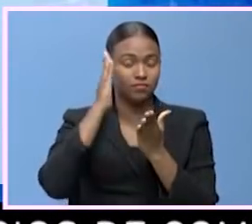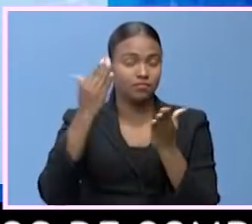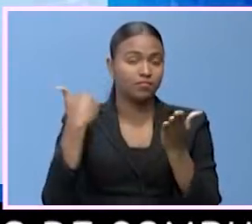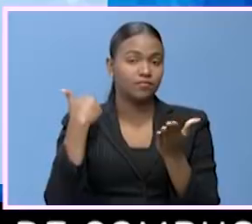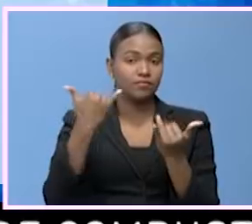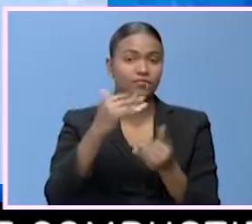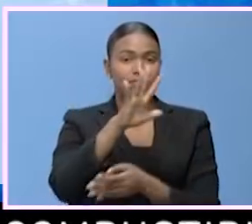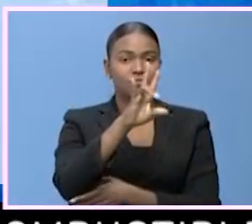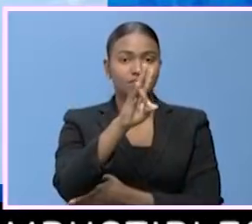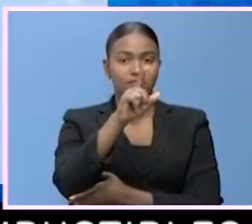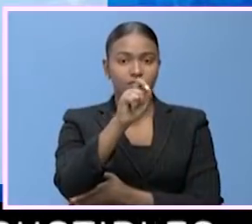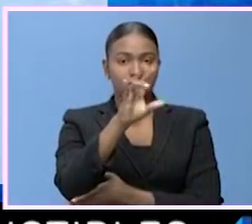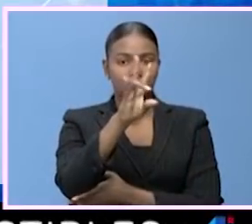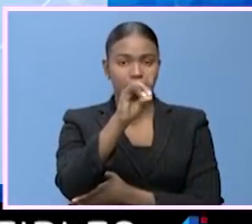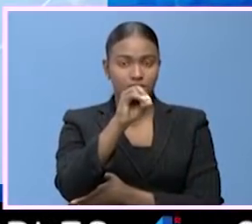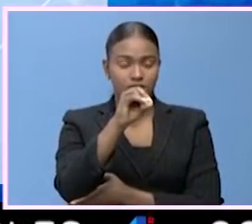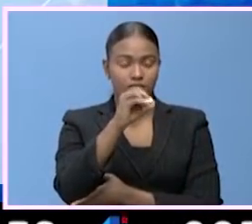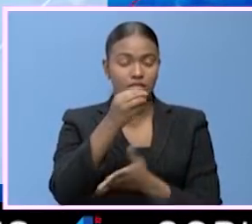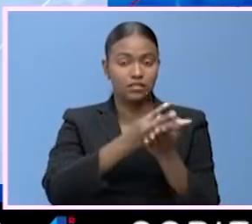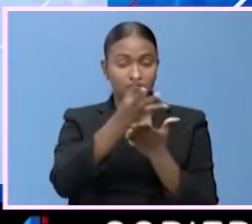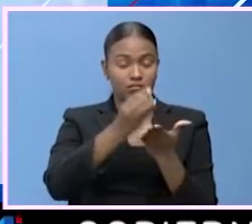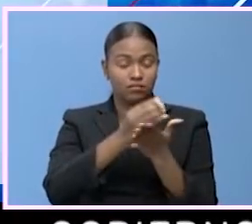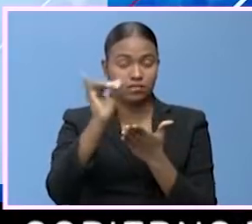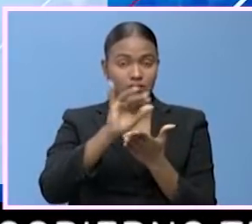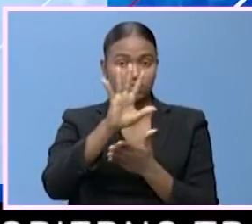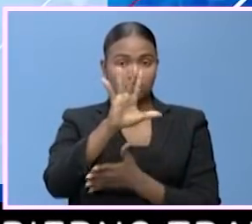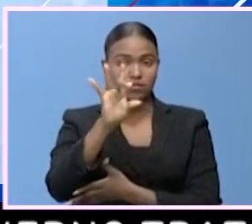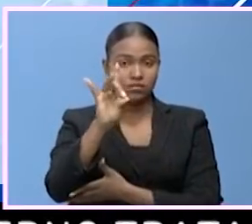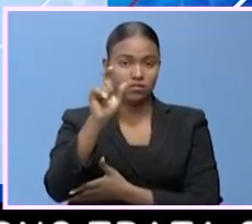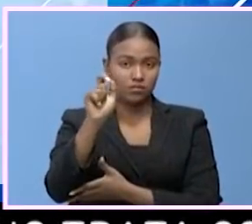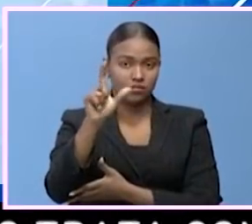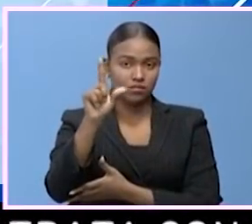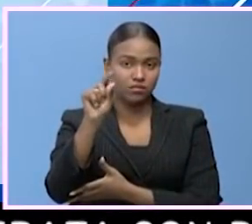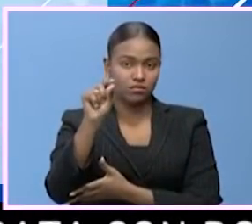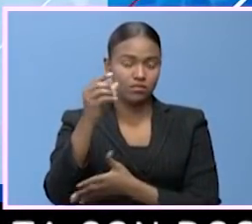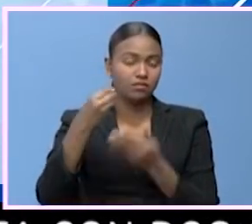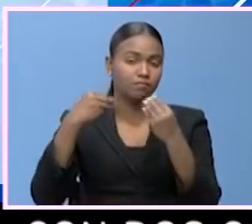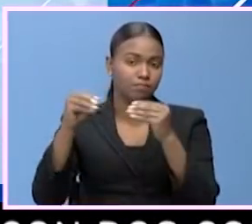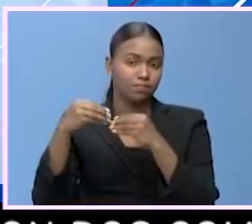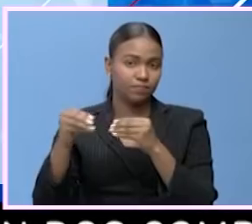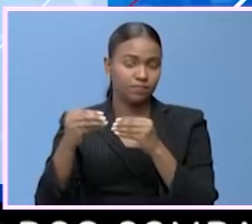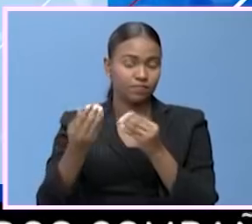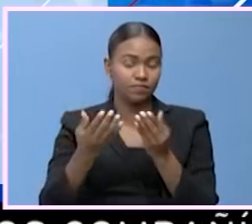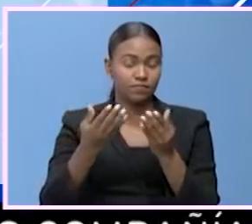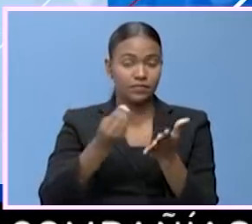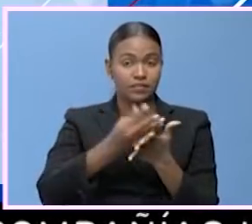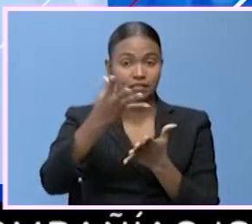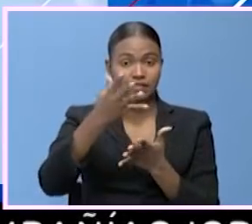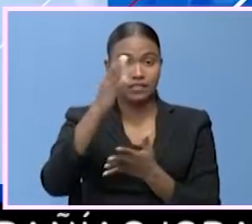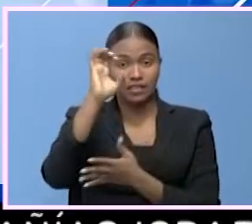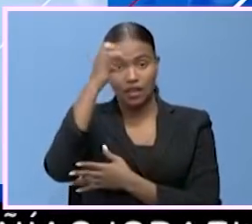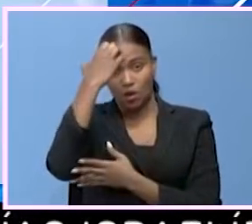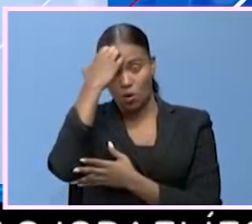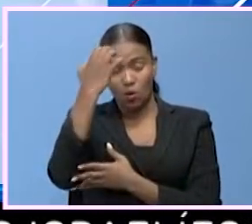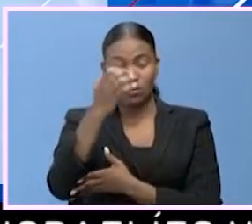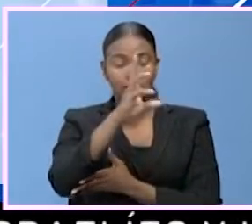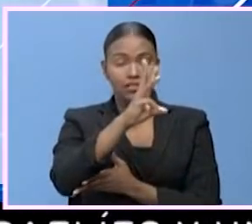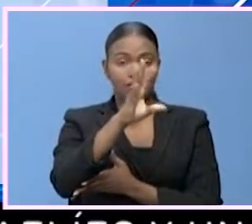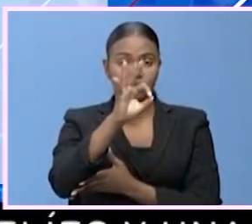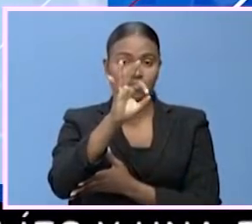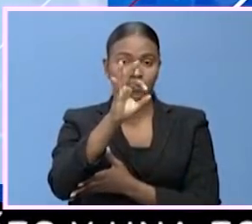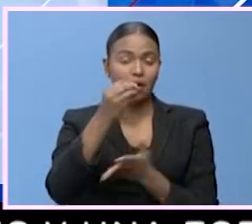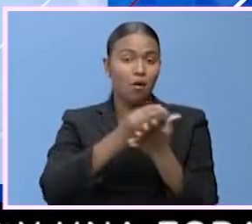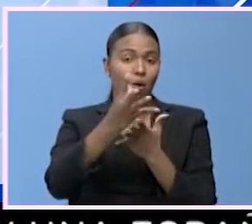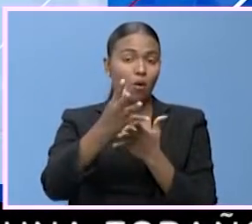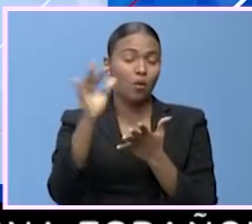a 57.70 pesos la compra y 58.20 la venta. El precio del euro se cotiza a 69 pesos